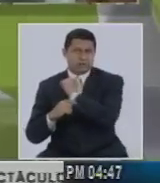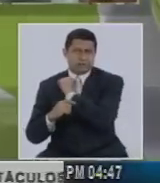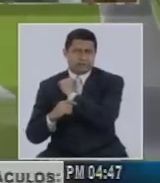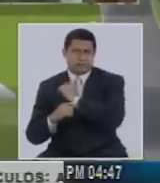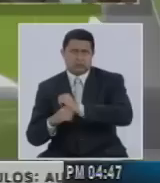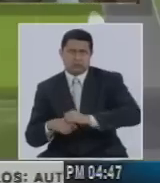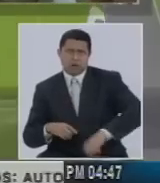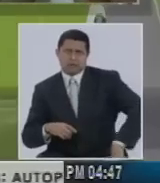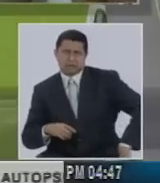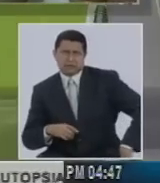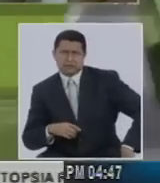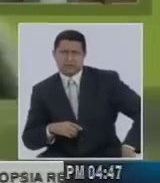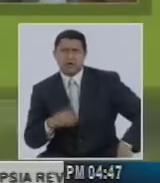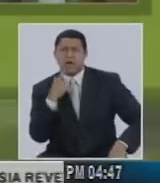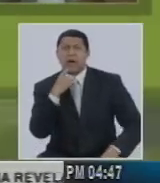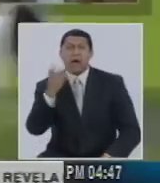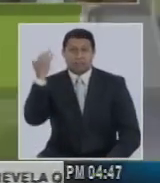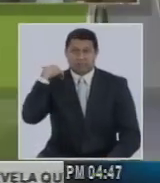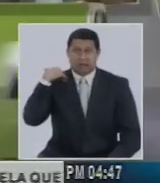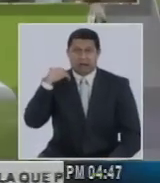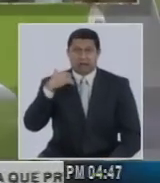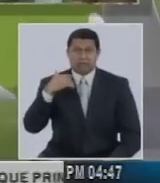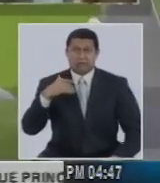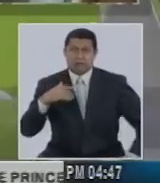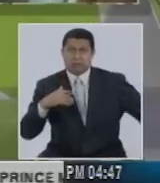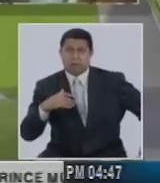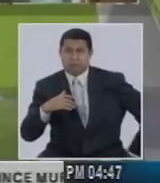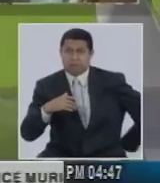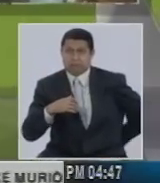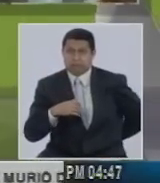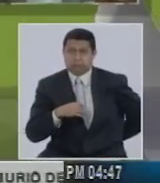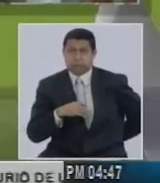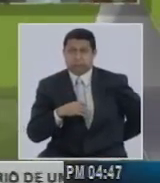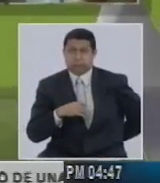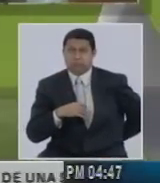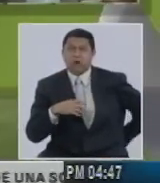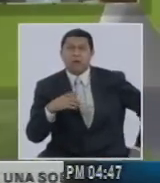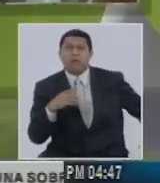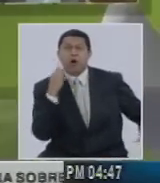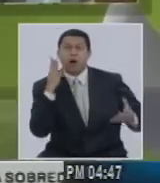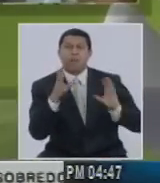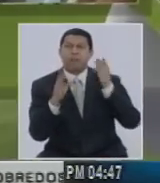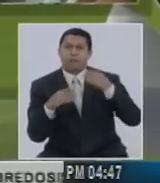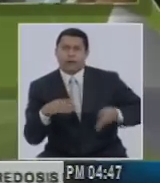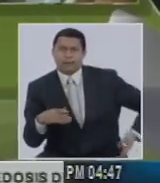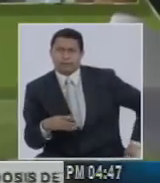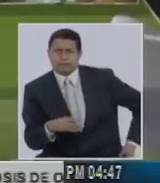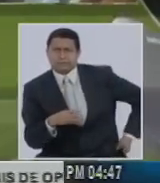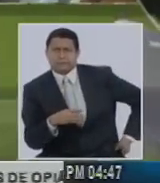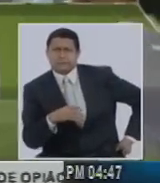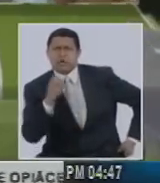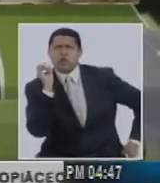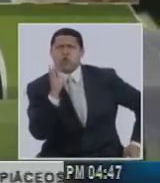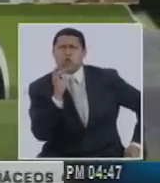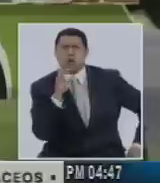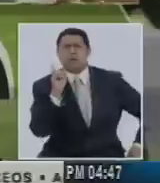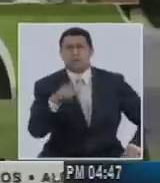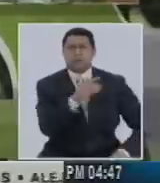es que poner el brazo atrás del cuerpo, por ejemplo, para sacar la cartera, le produce mucho